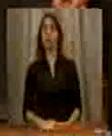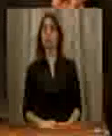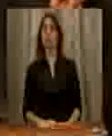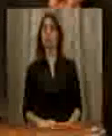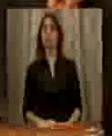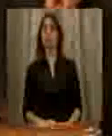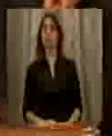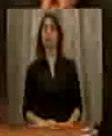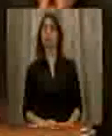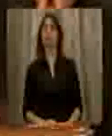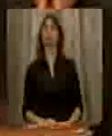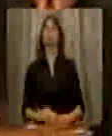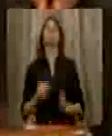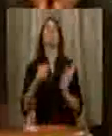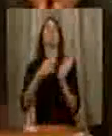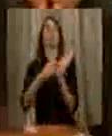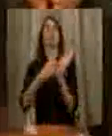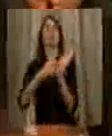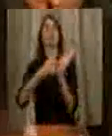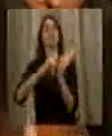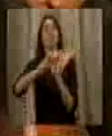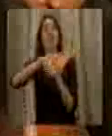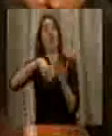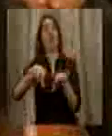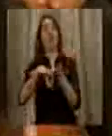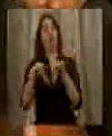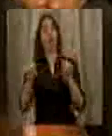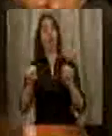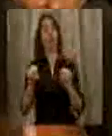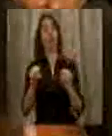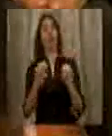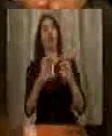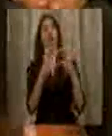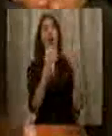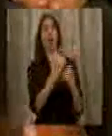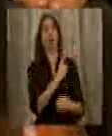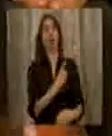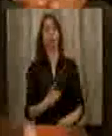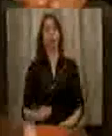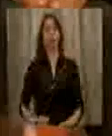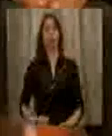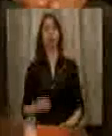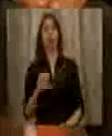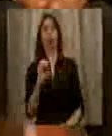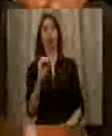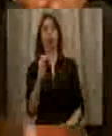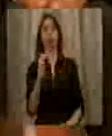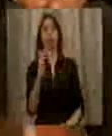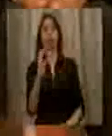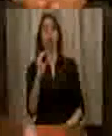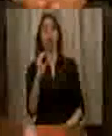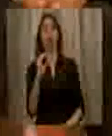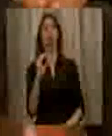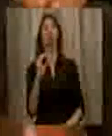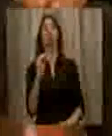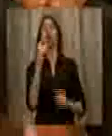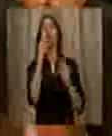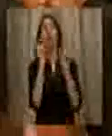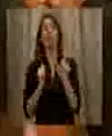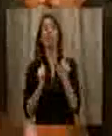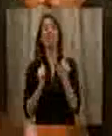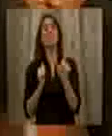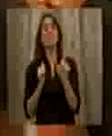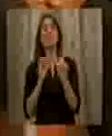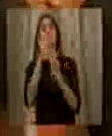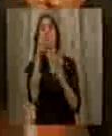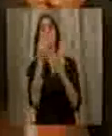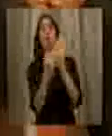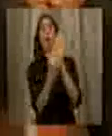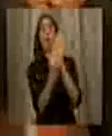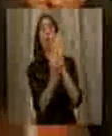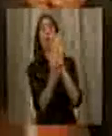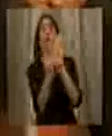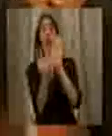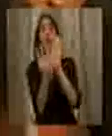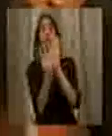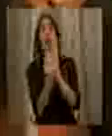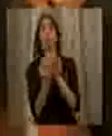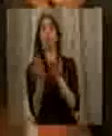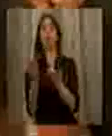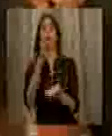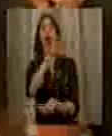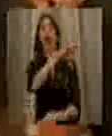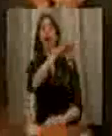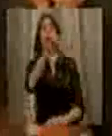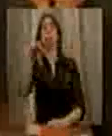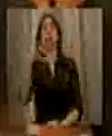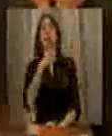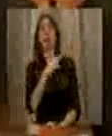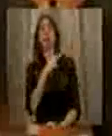En virtud de este convenio, la Cámara de Diputados pondrá los oficios de fiscalización en una página web a disposición de los